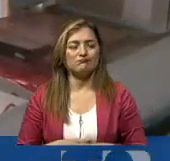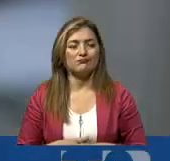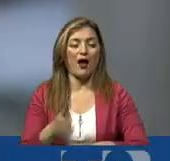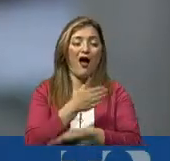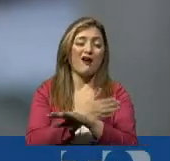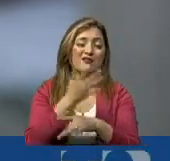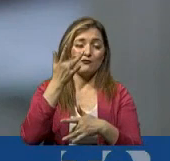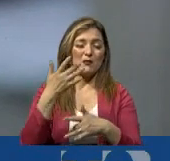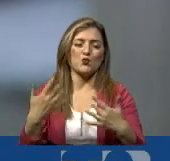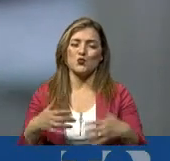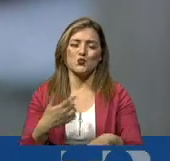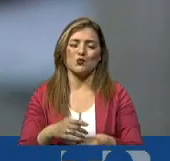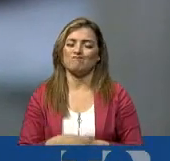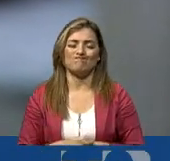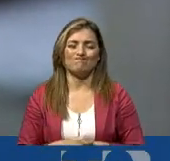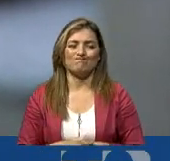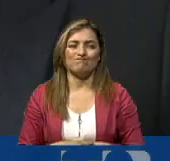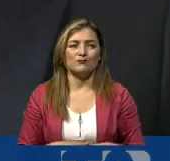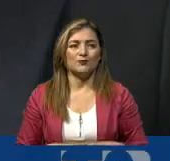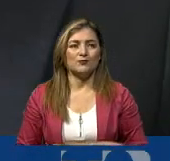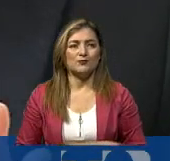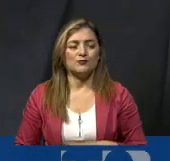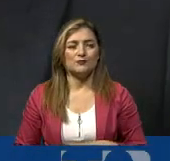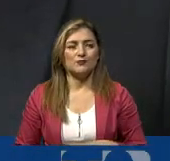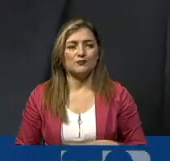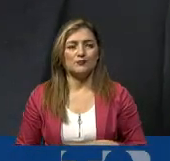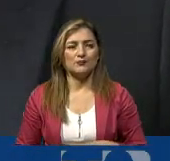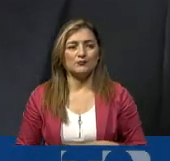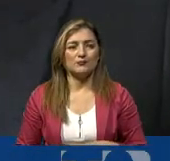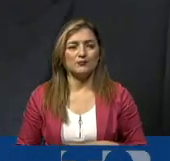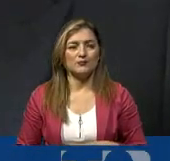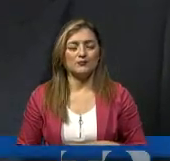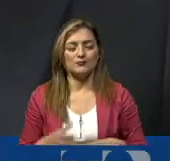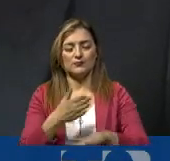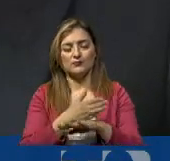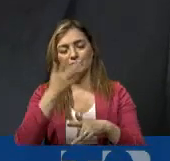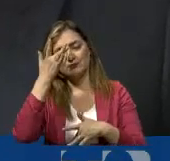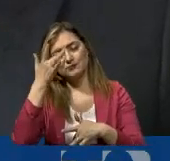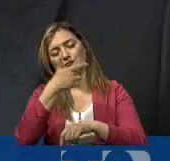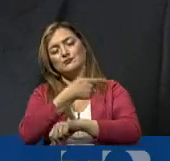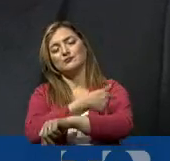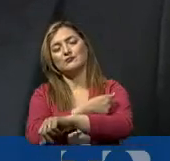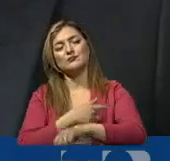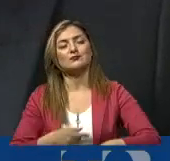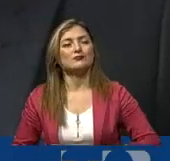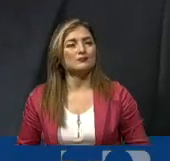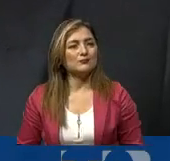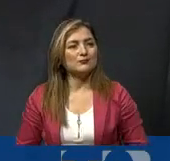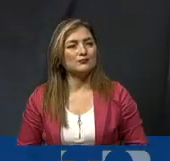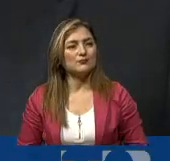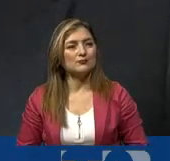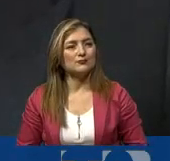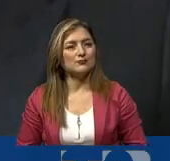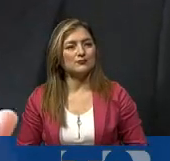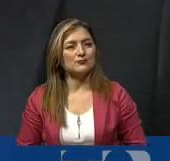antes de suministrarles la medicina sin embargo todas las complicaciones previas a la aplicación del medicamento no son